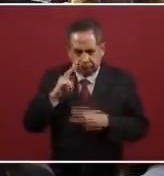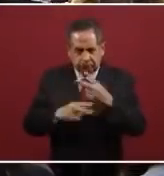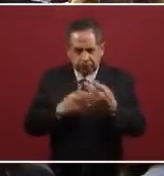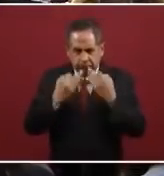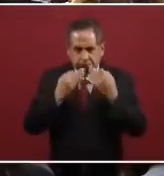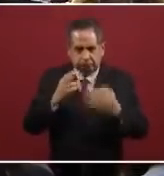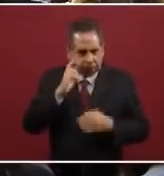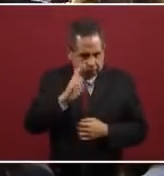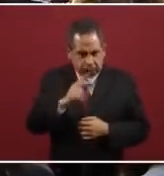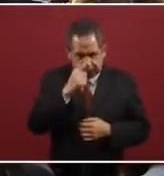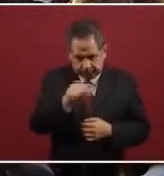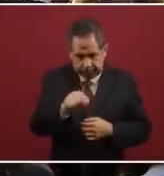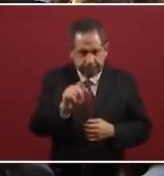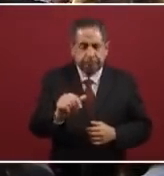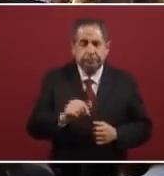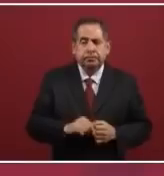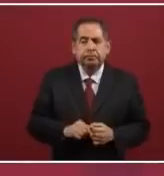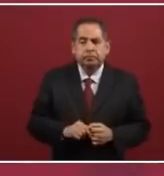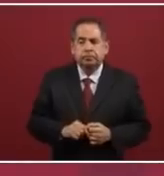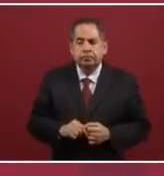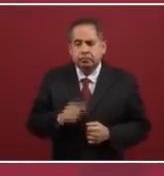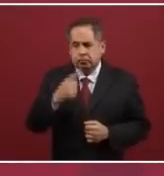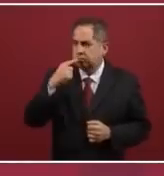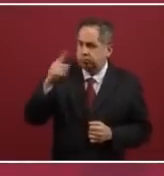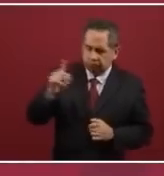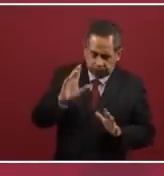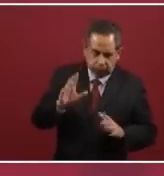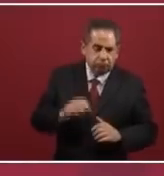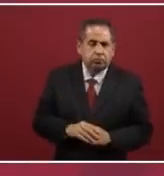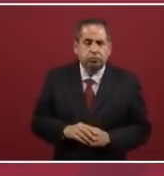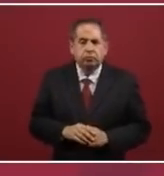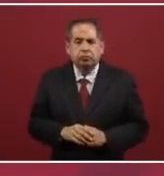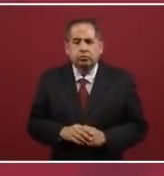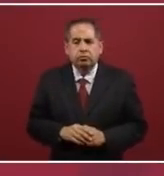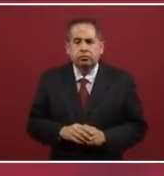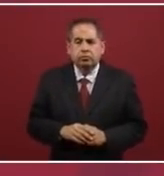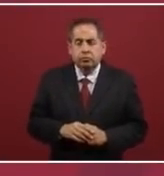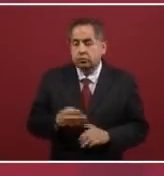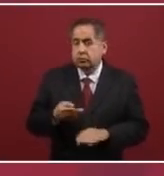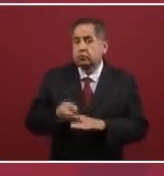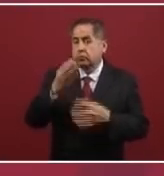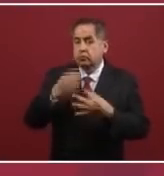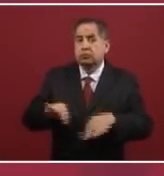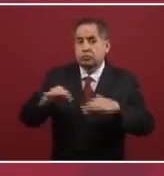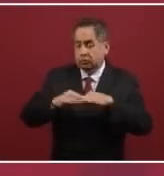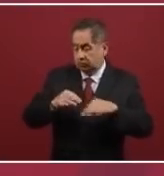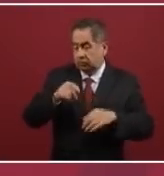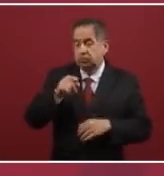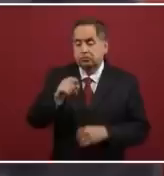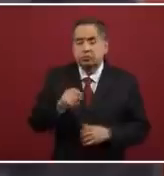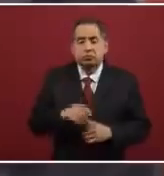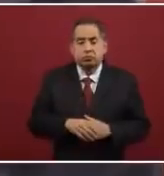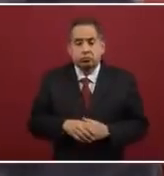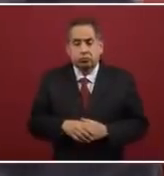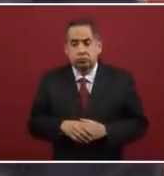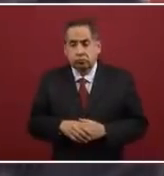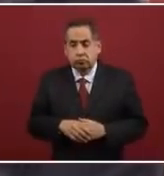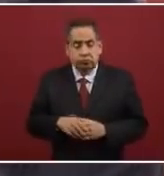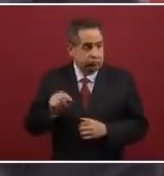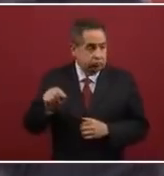respuesta tu denuncia esto es muy importante todo lo